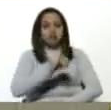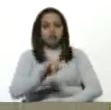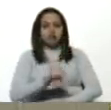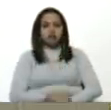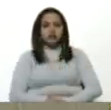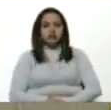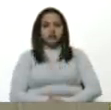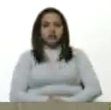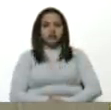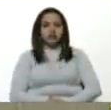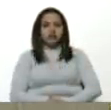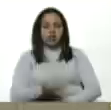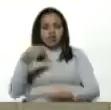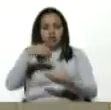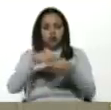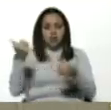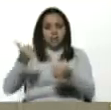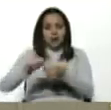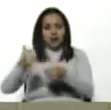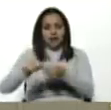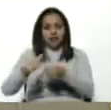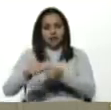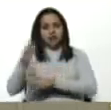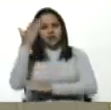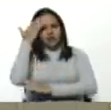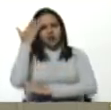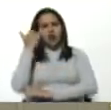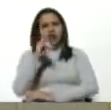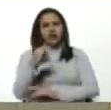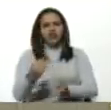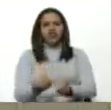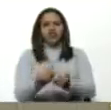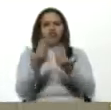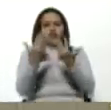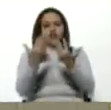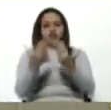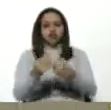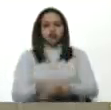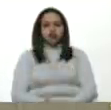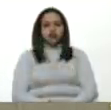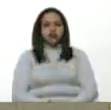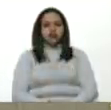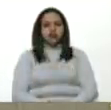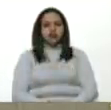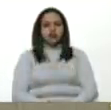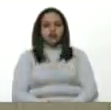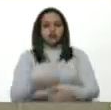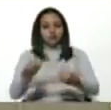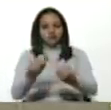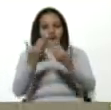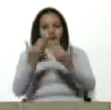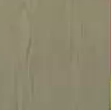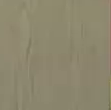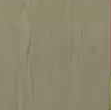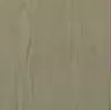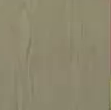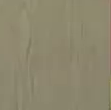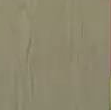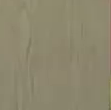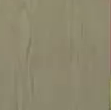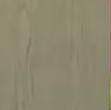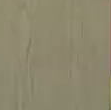del municipio Maracaibo, donde sabemos que ahí está el epicentro del foco que que hay en el estado